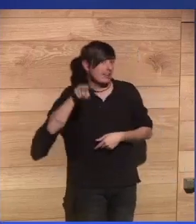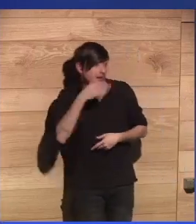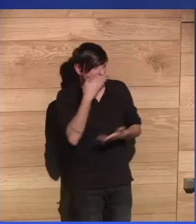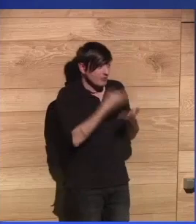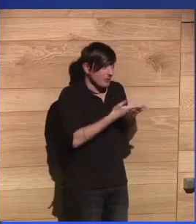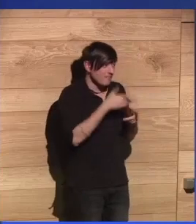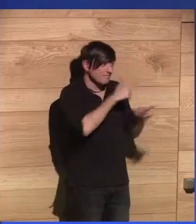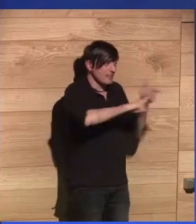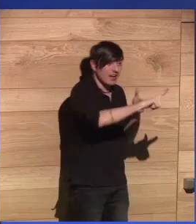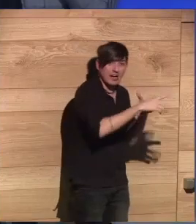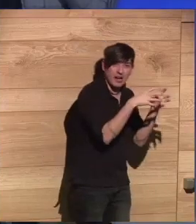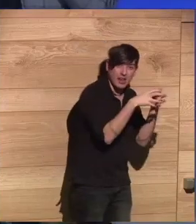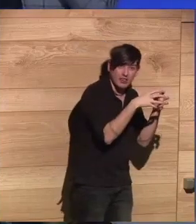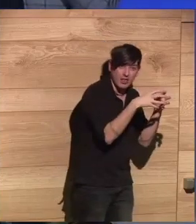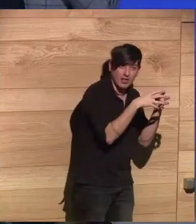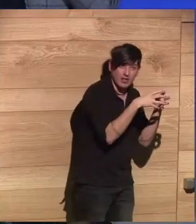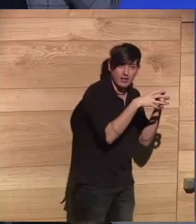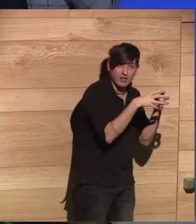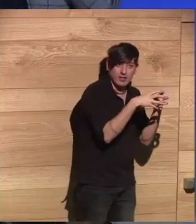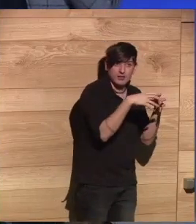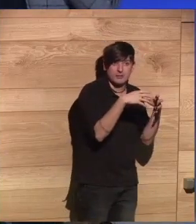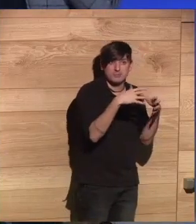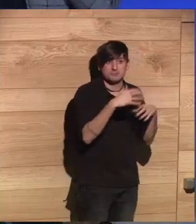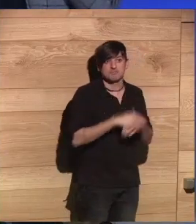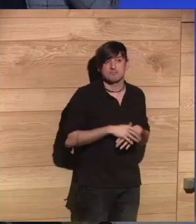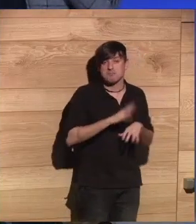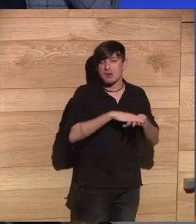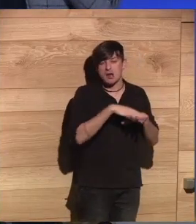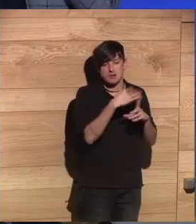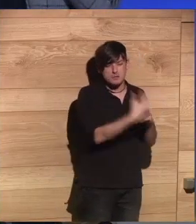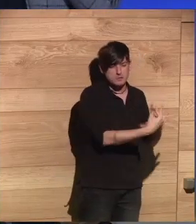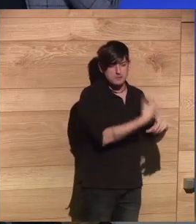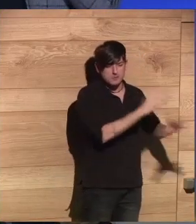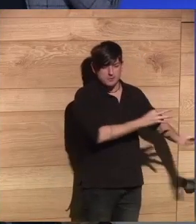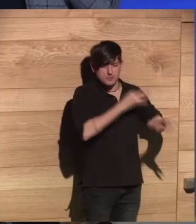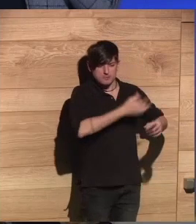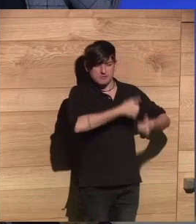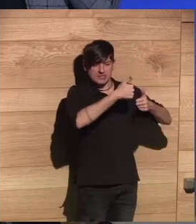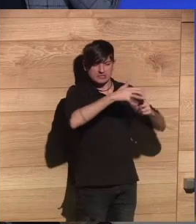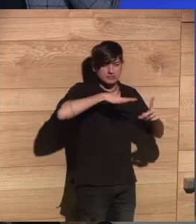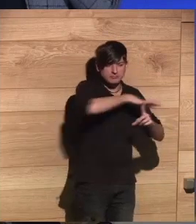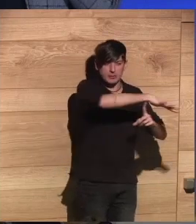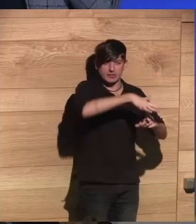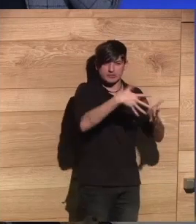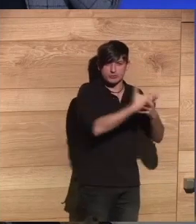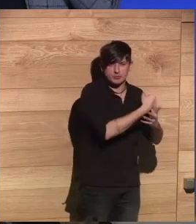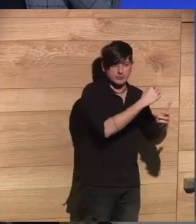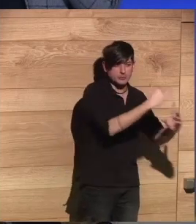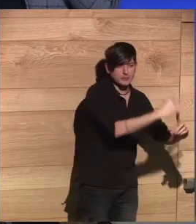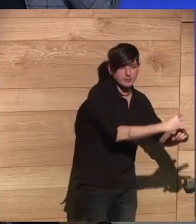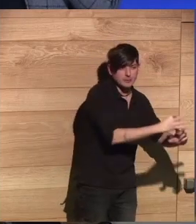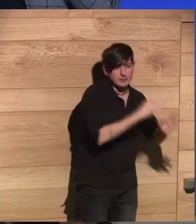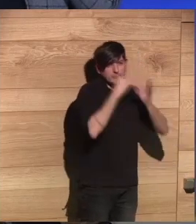Granada precisamente todavía para imbuirse más y inspirarse más de todo ese ambiente, de todo